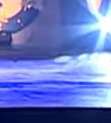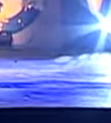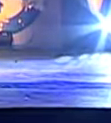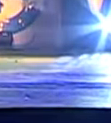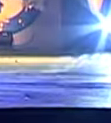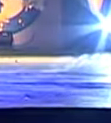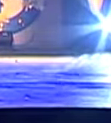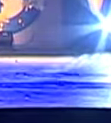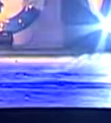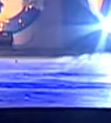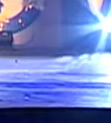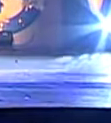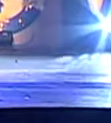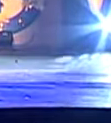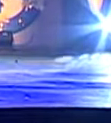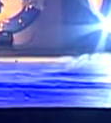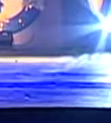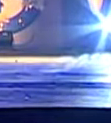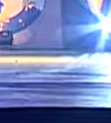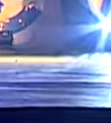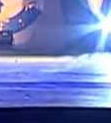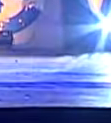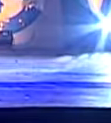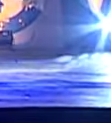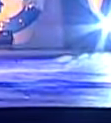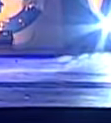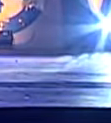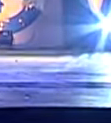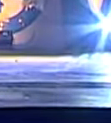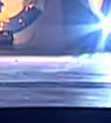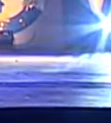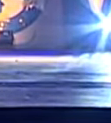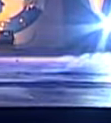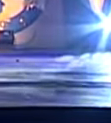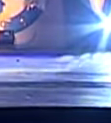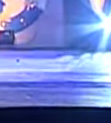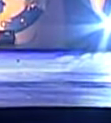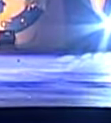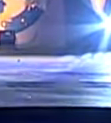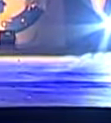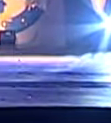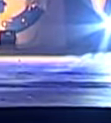Algo fugaz y un tanto artificial.